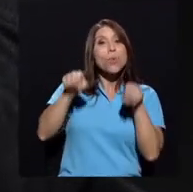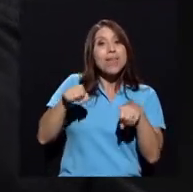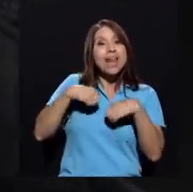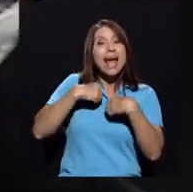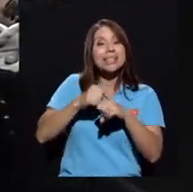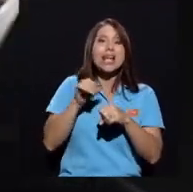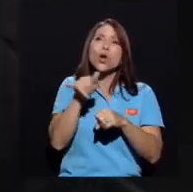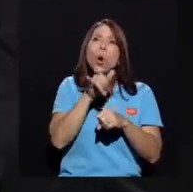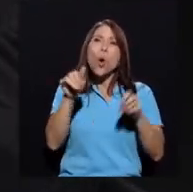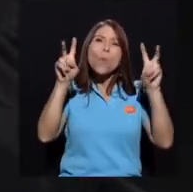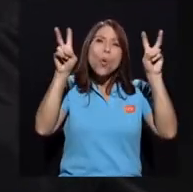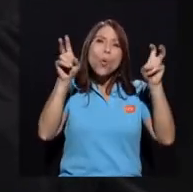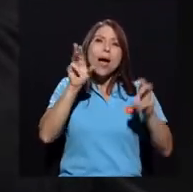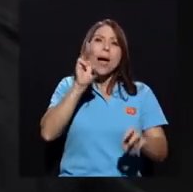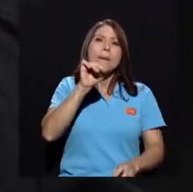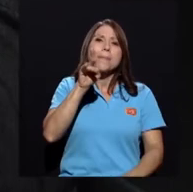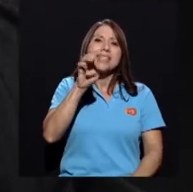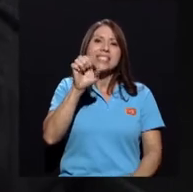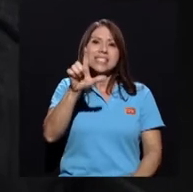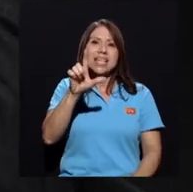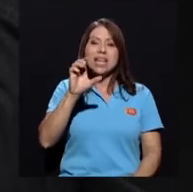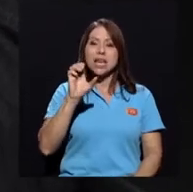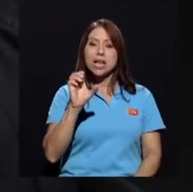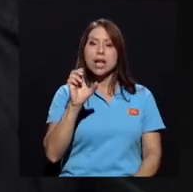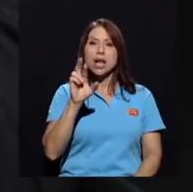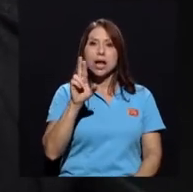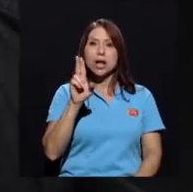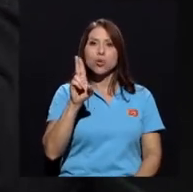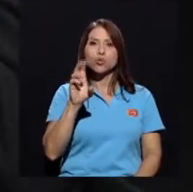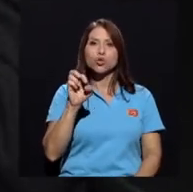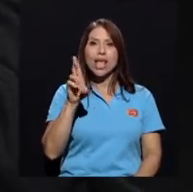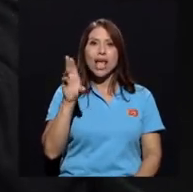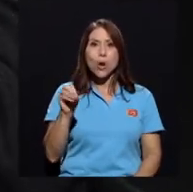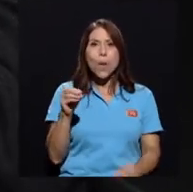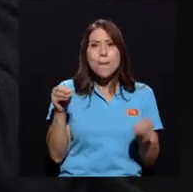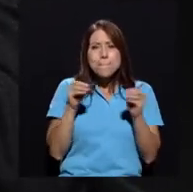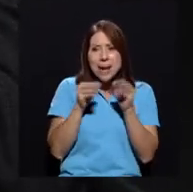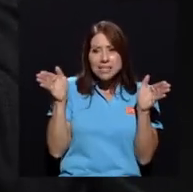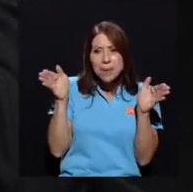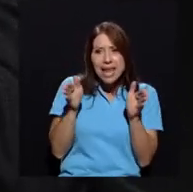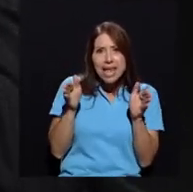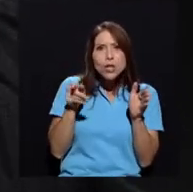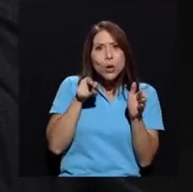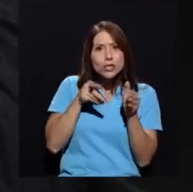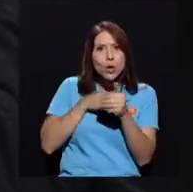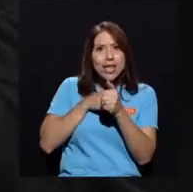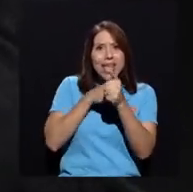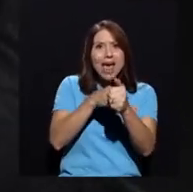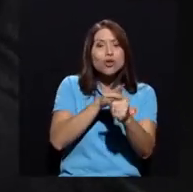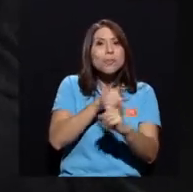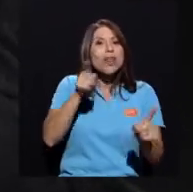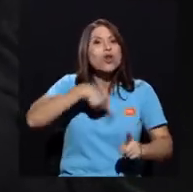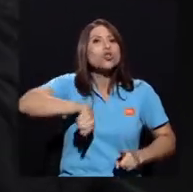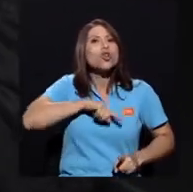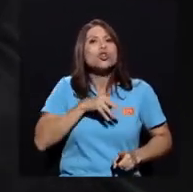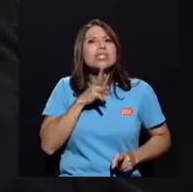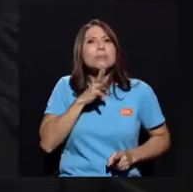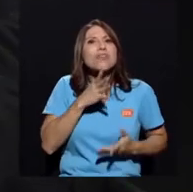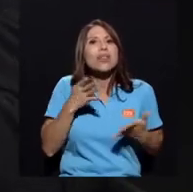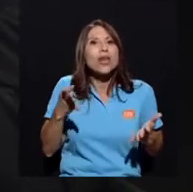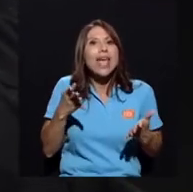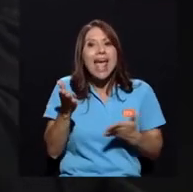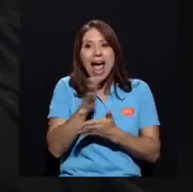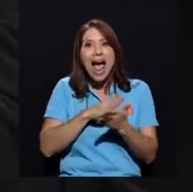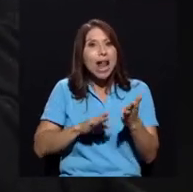crucero, que son muchísimo más pequeños y que son guiados. Aquí estamos hablando de misiles balísticos, que una vez que salen no